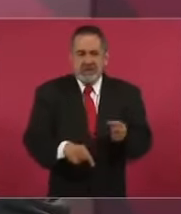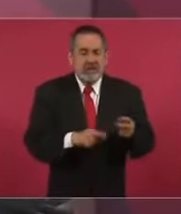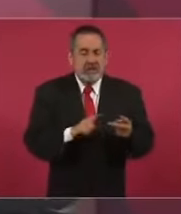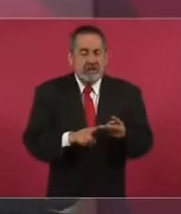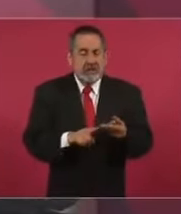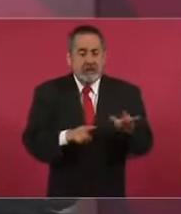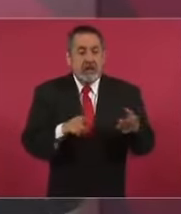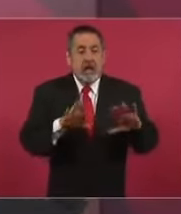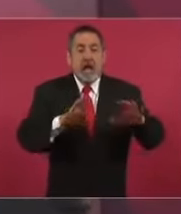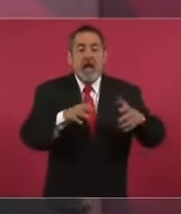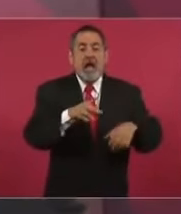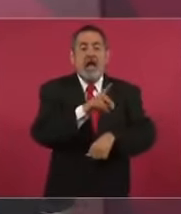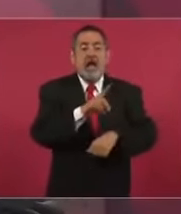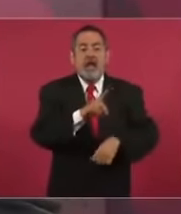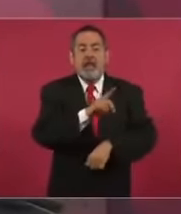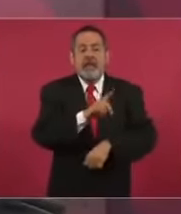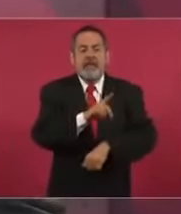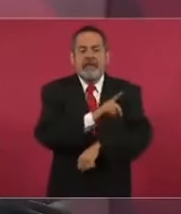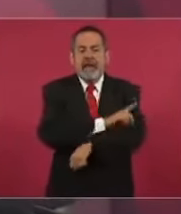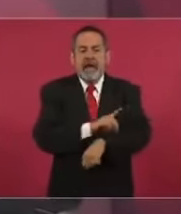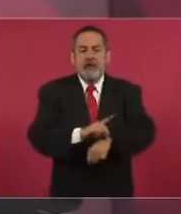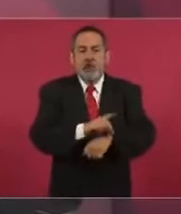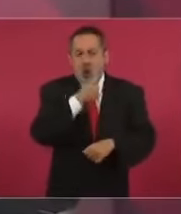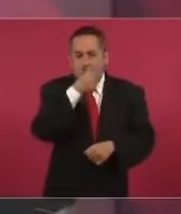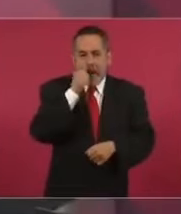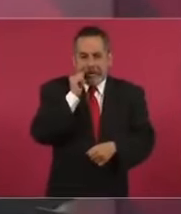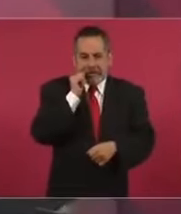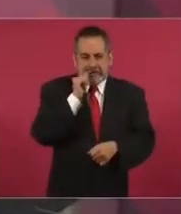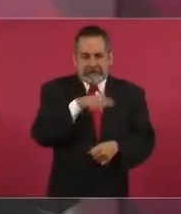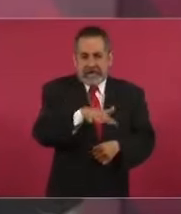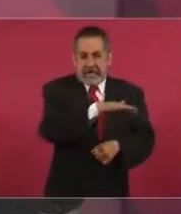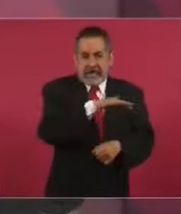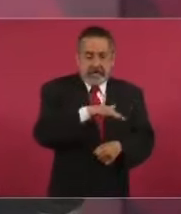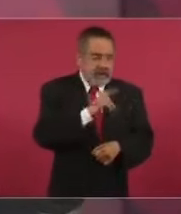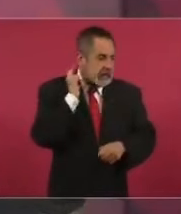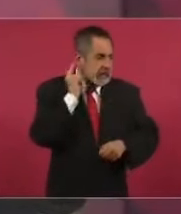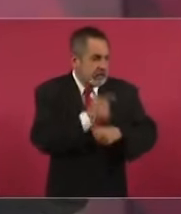en la delegación Benito Juárez?